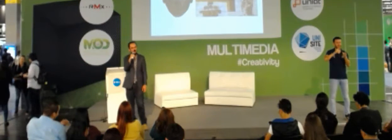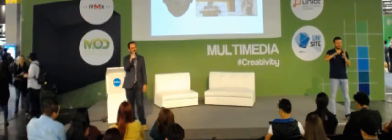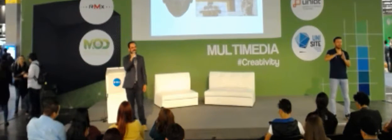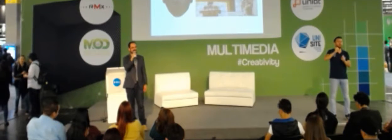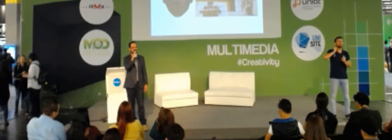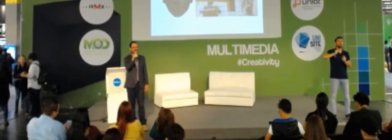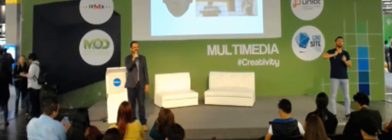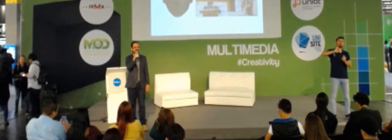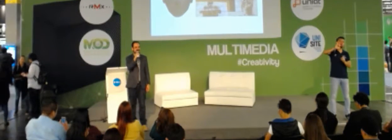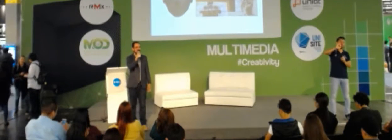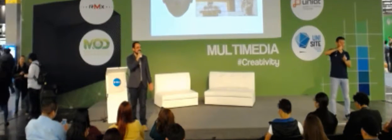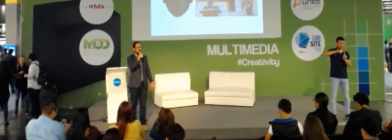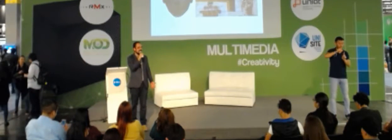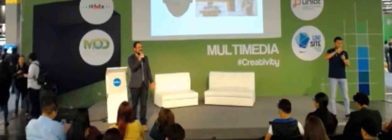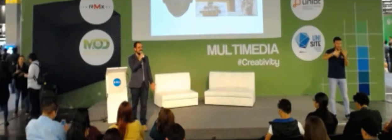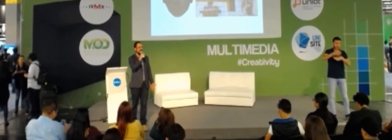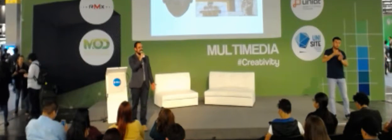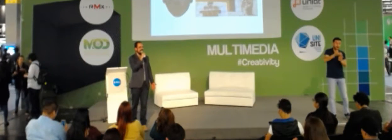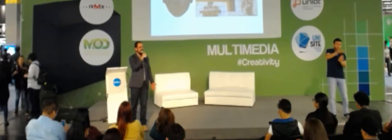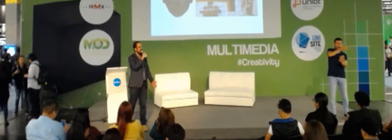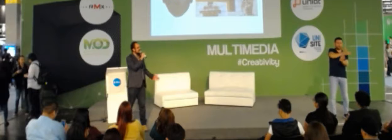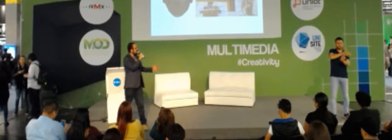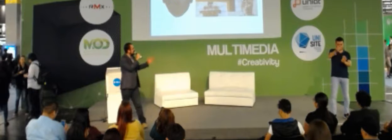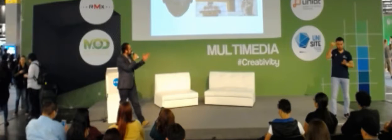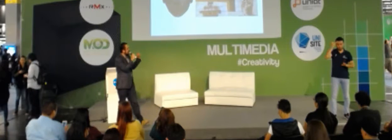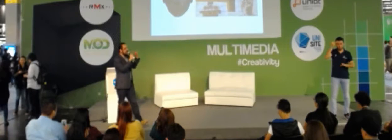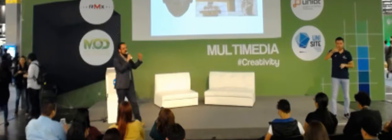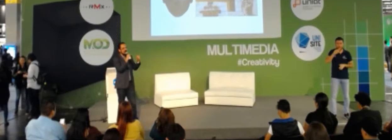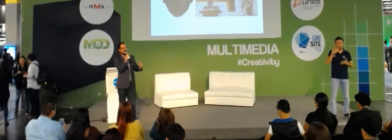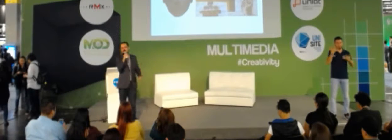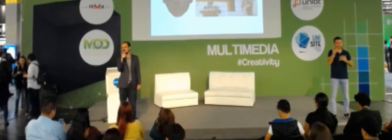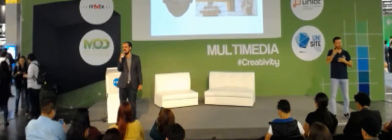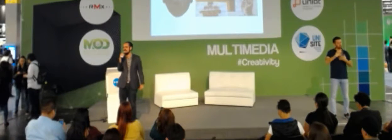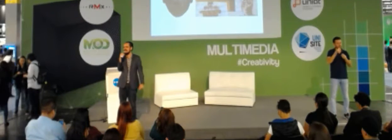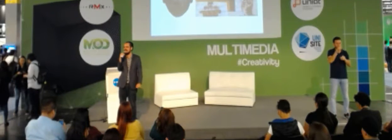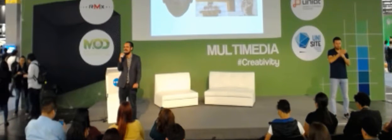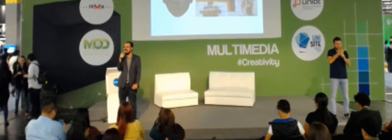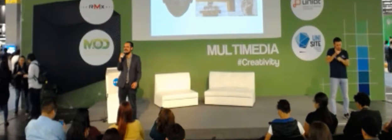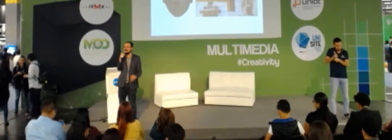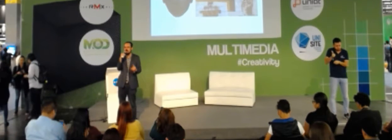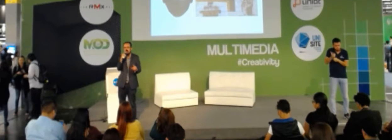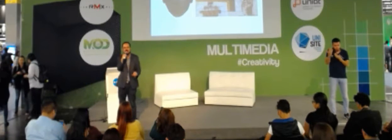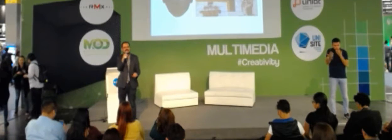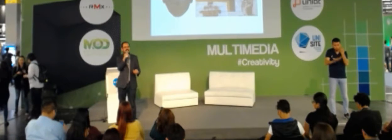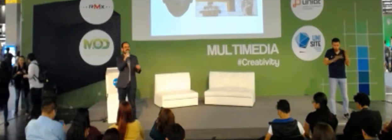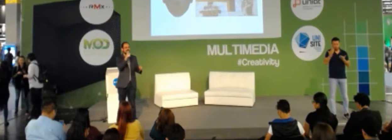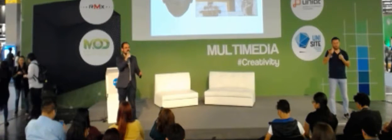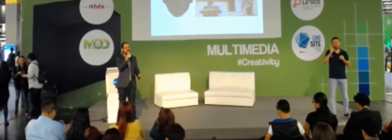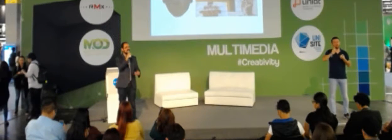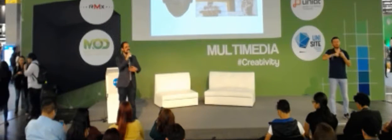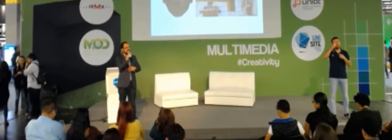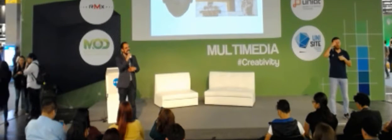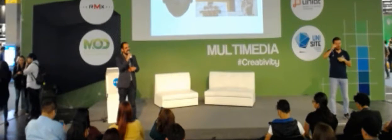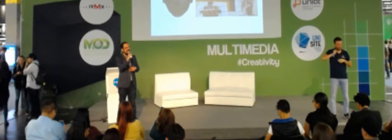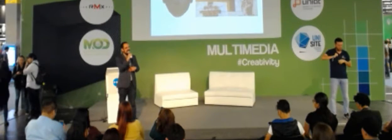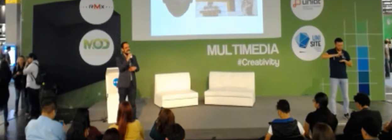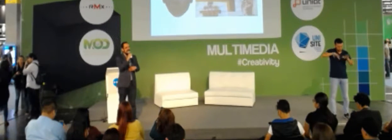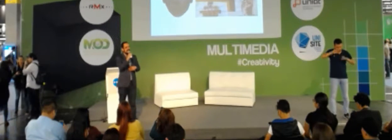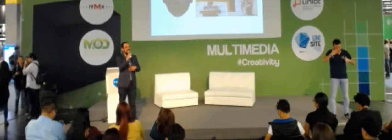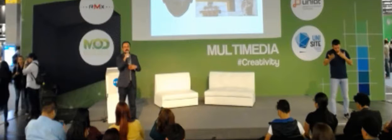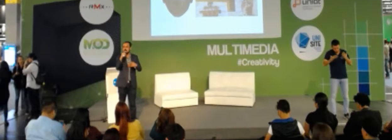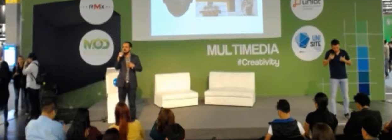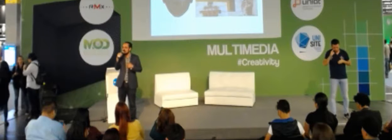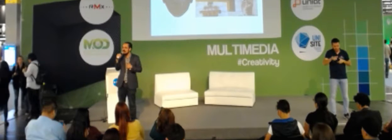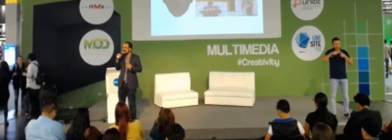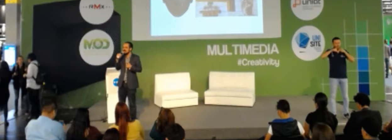civilización. Imagínense. De hecho, estudios de antropología, de lingüística, señalan que